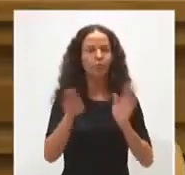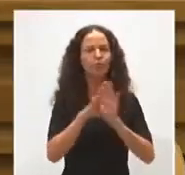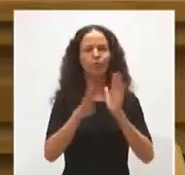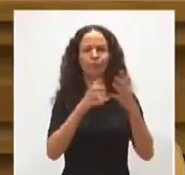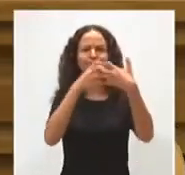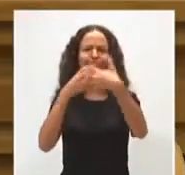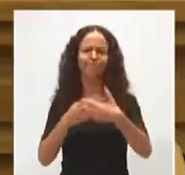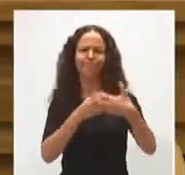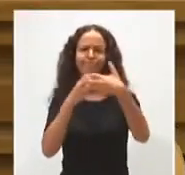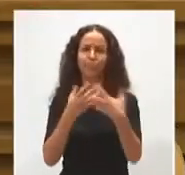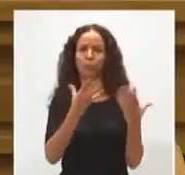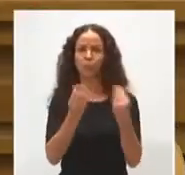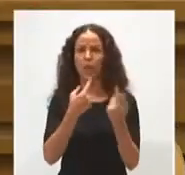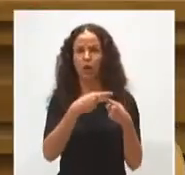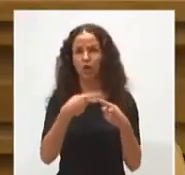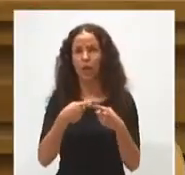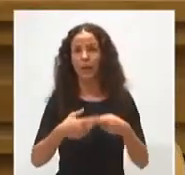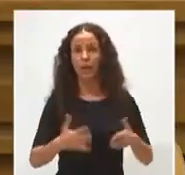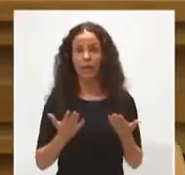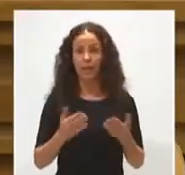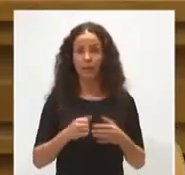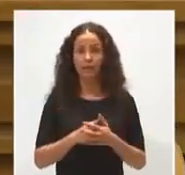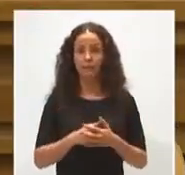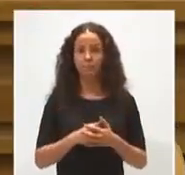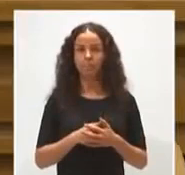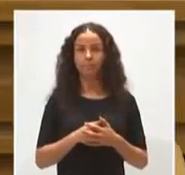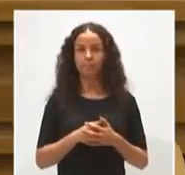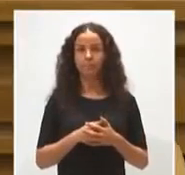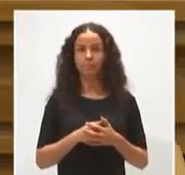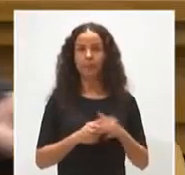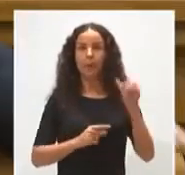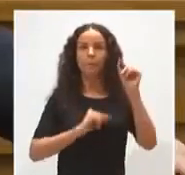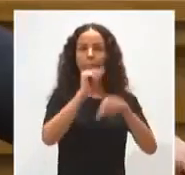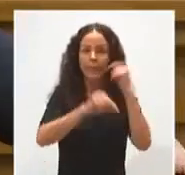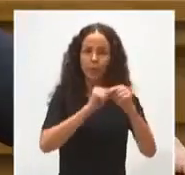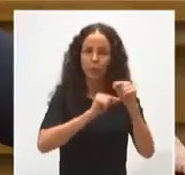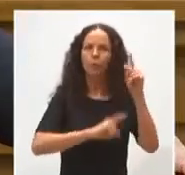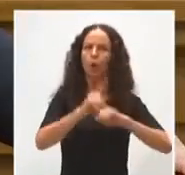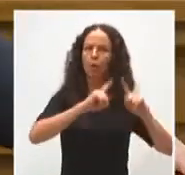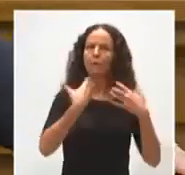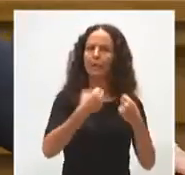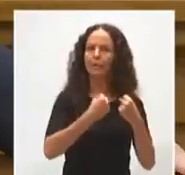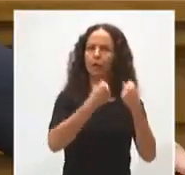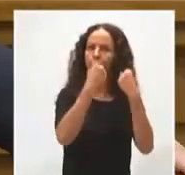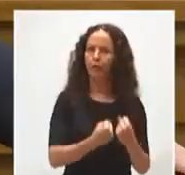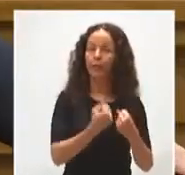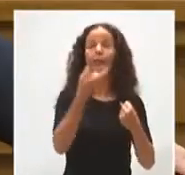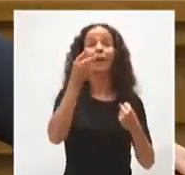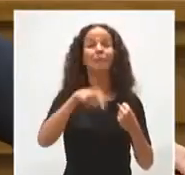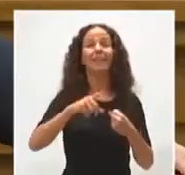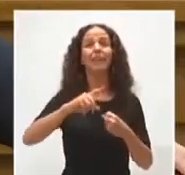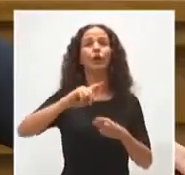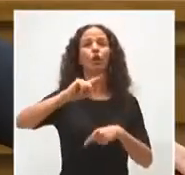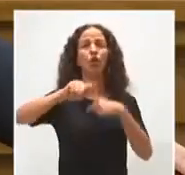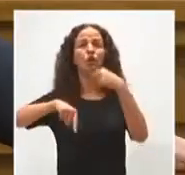cosas pero el virus ha traído además de un enorme problema sanitario ha traído la consecuencia de